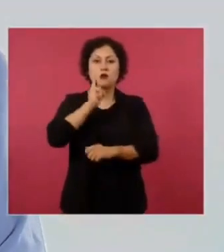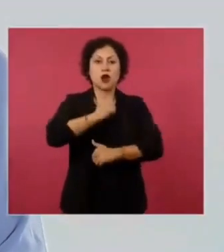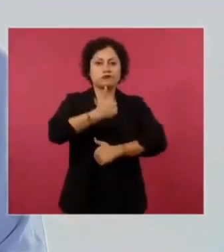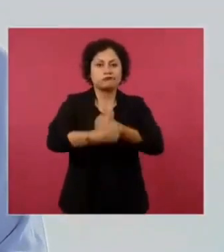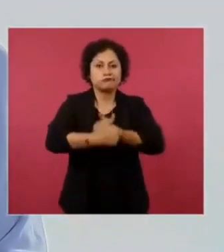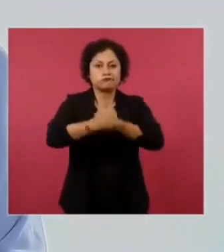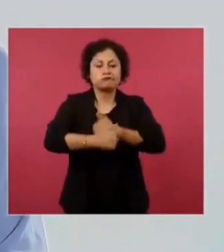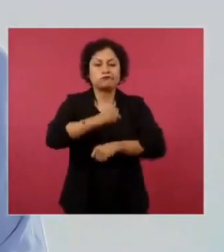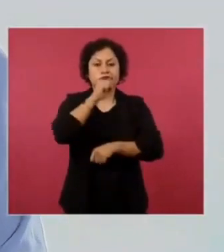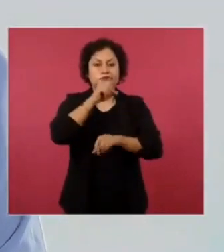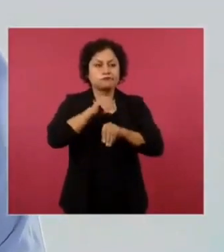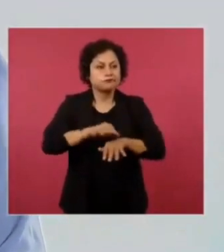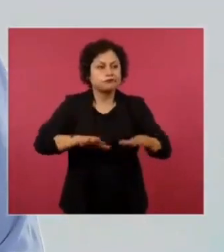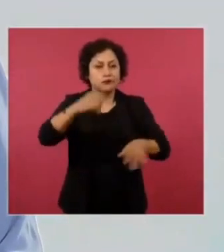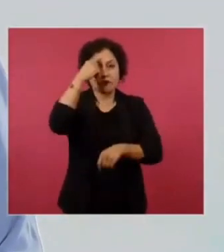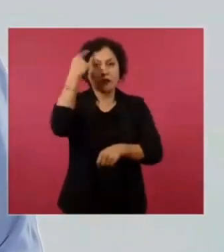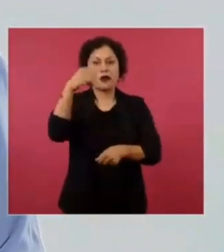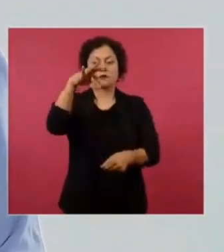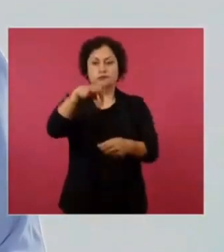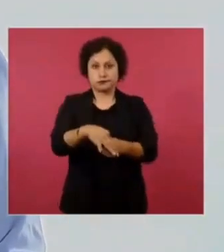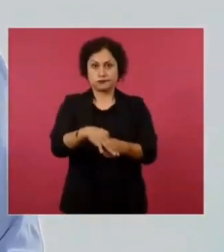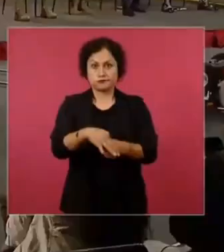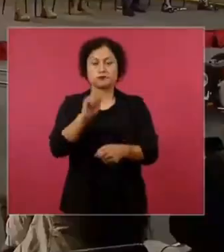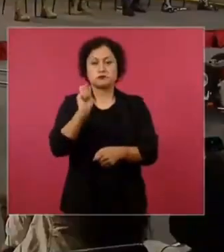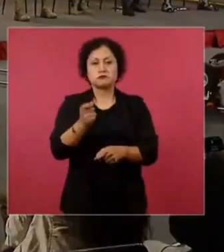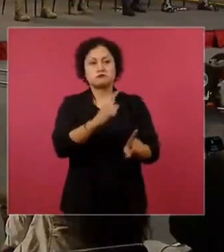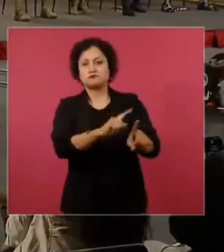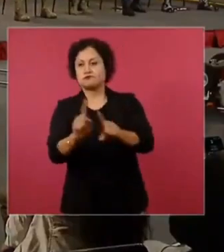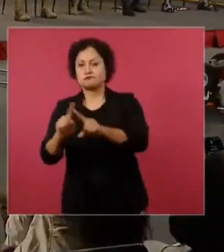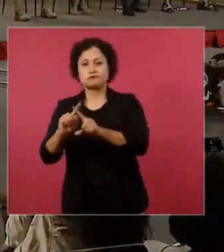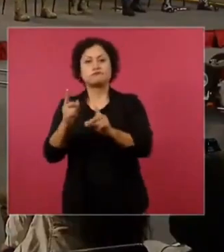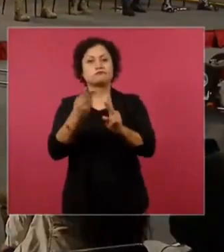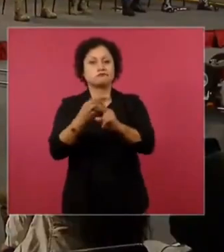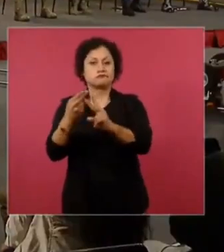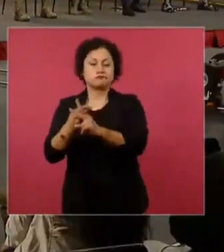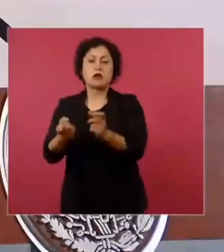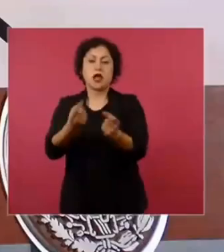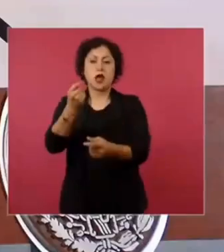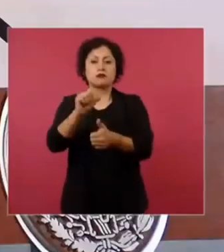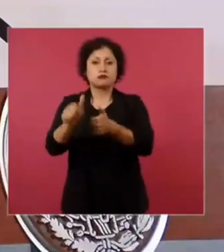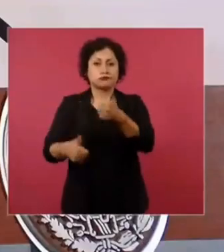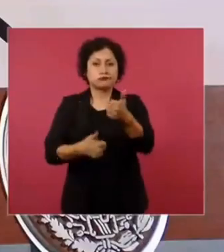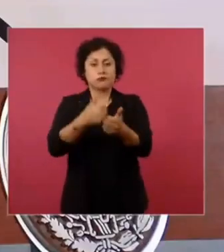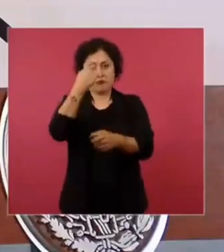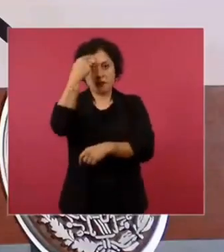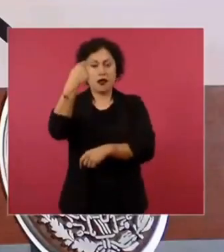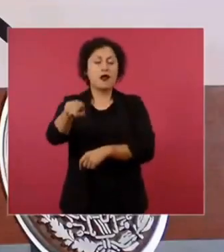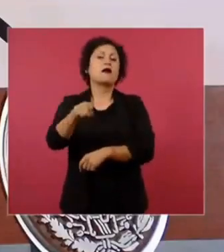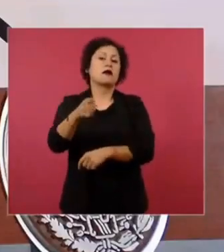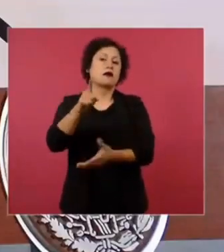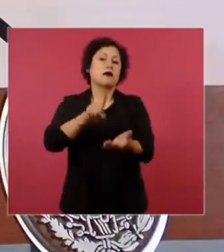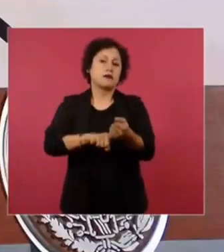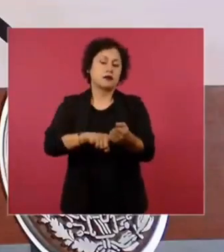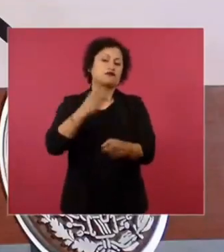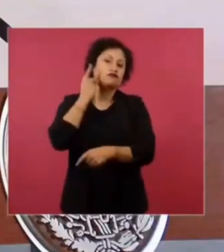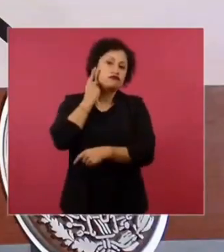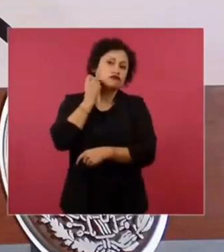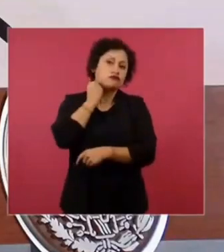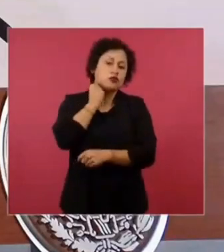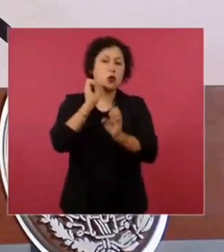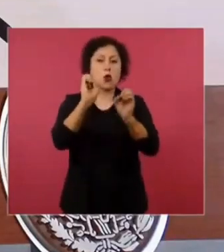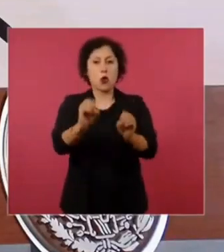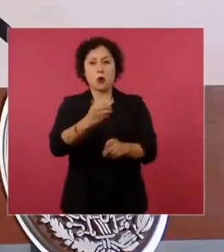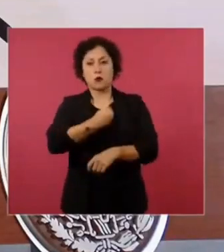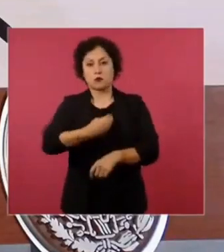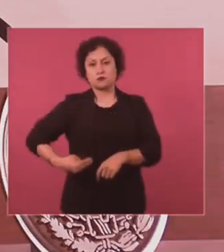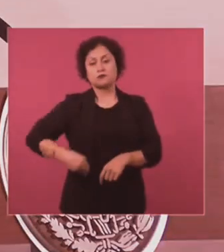agresiones se centraron en aspirantes locales, entre ellos suplentes a una regiduría o sindicatura, así como a presidencias municipales.